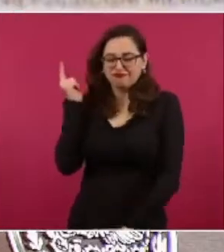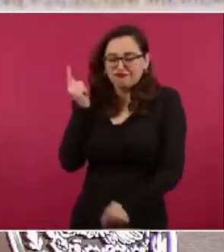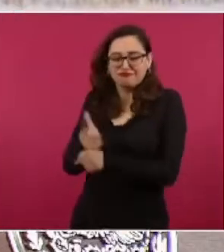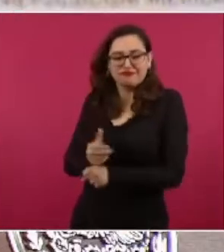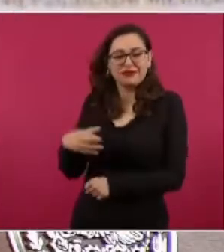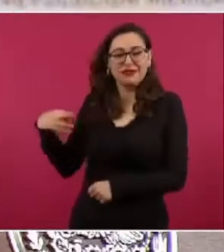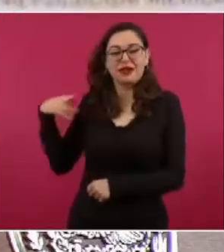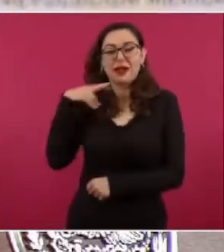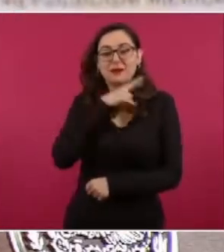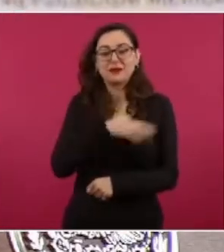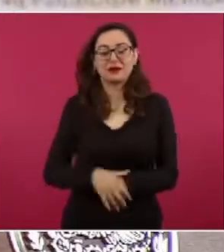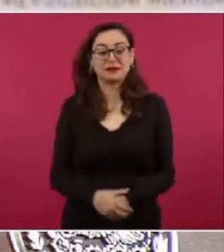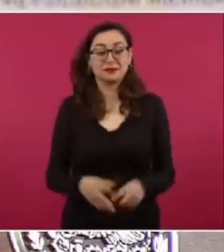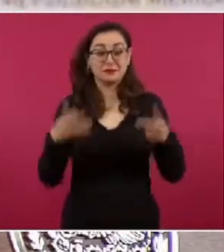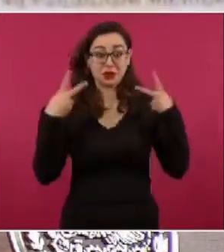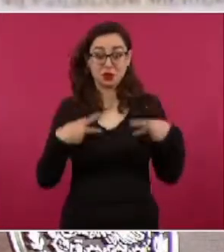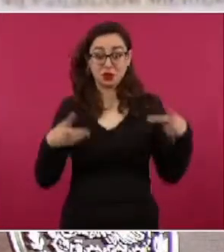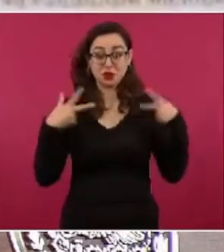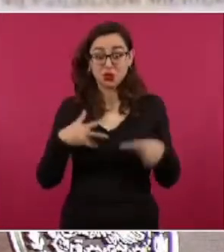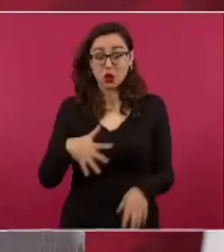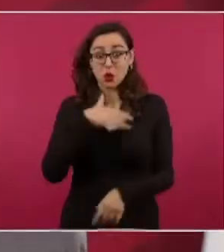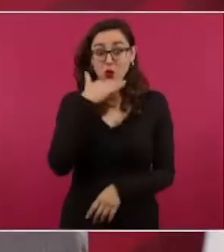el corrupto es fantoche.